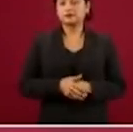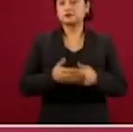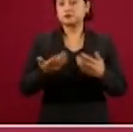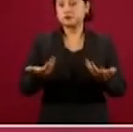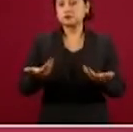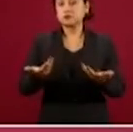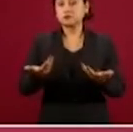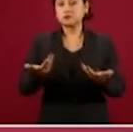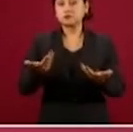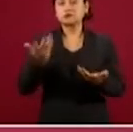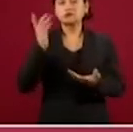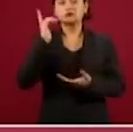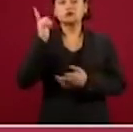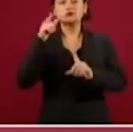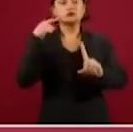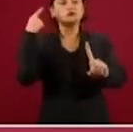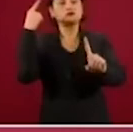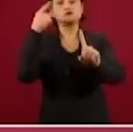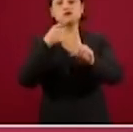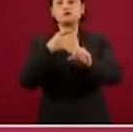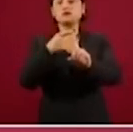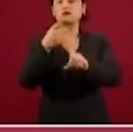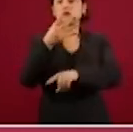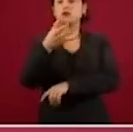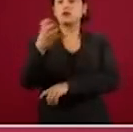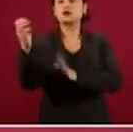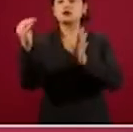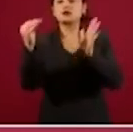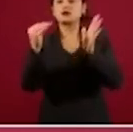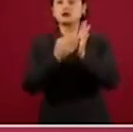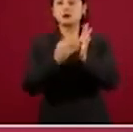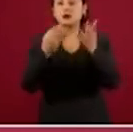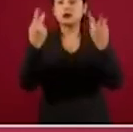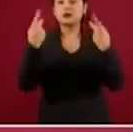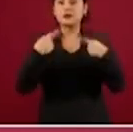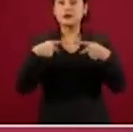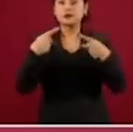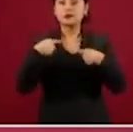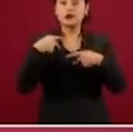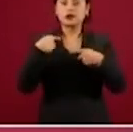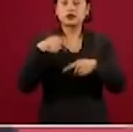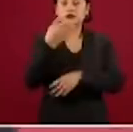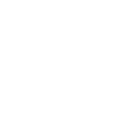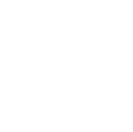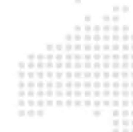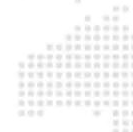de 400,000 sembradores. Y va muy bien el programa.